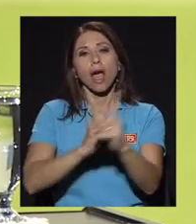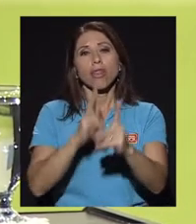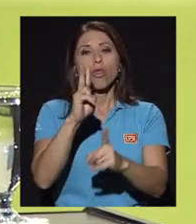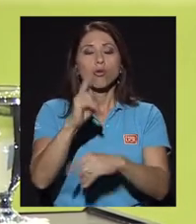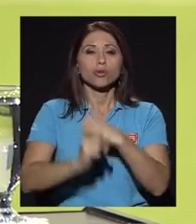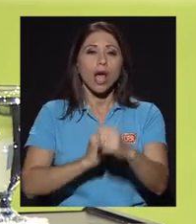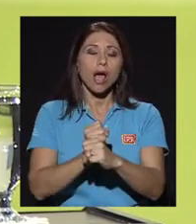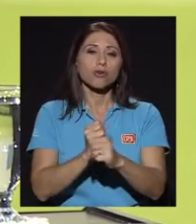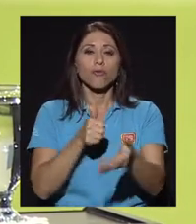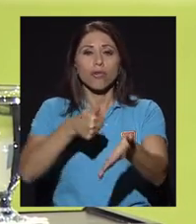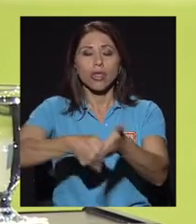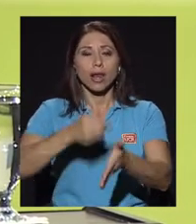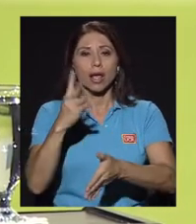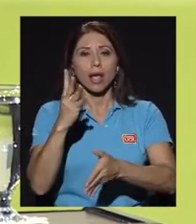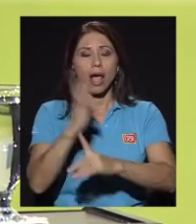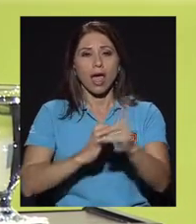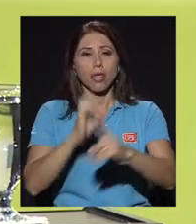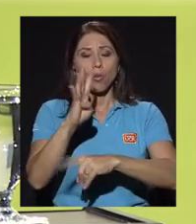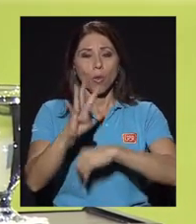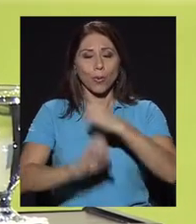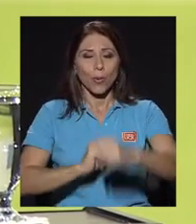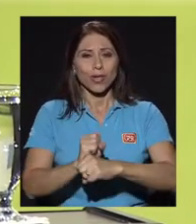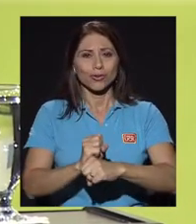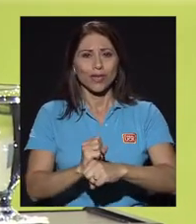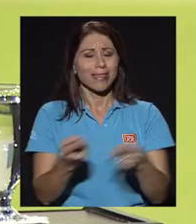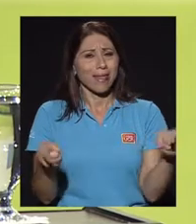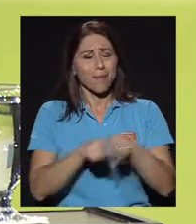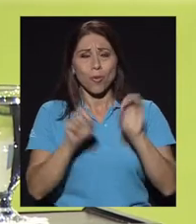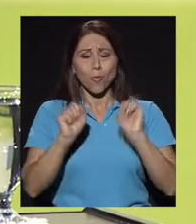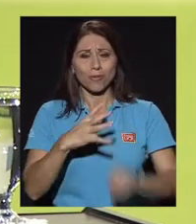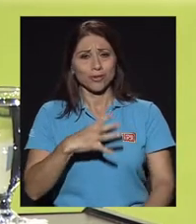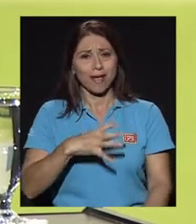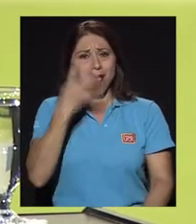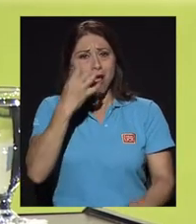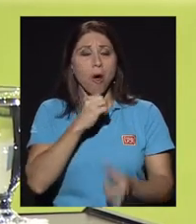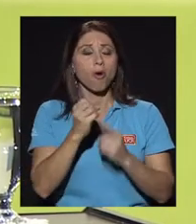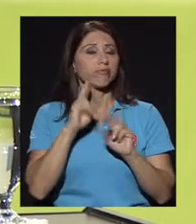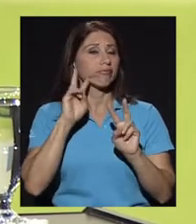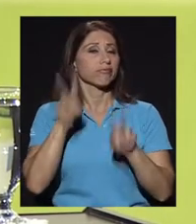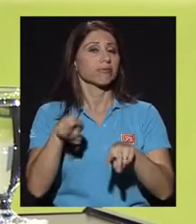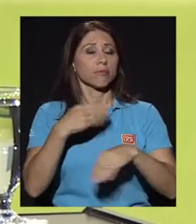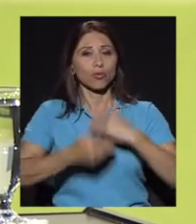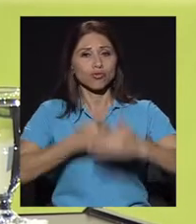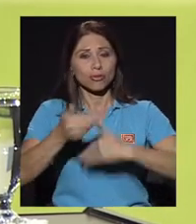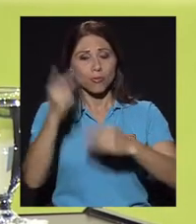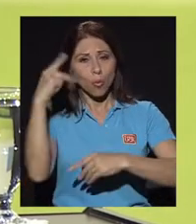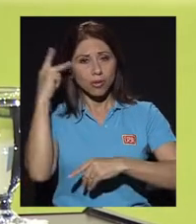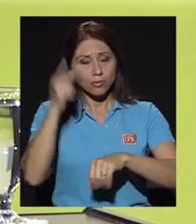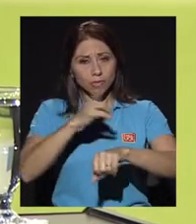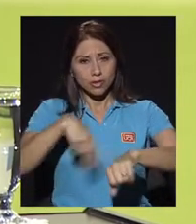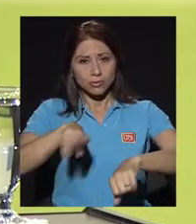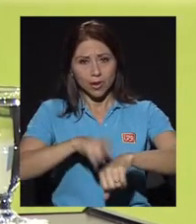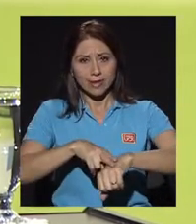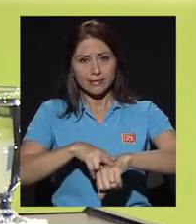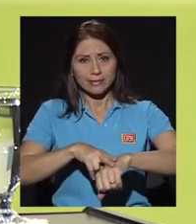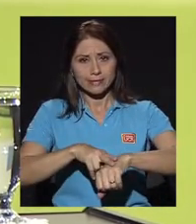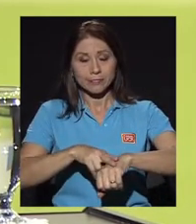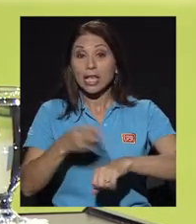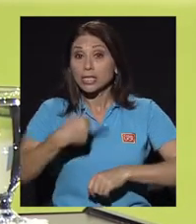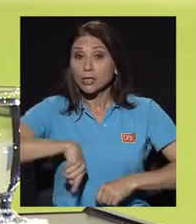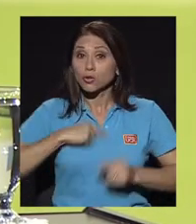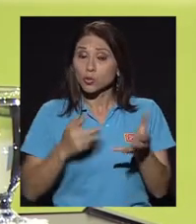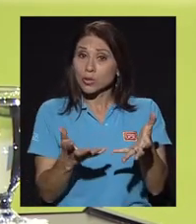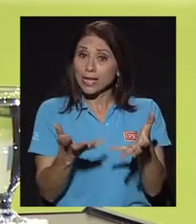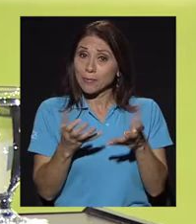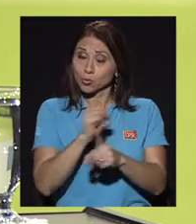2 o 4 años. Tampoco podemos resignarnos al enojo o la indiferencia respecto a los procesos políticos nacionales.